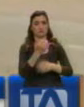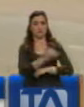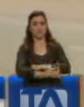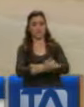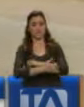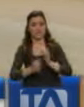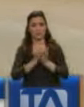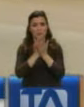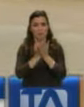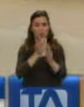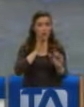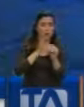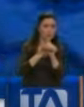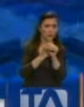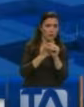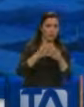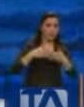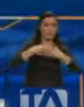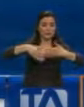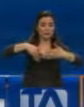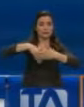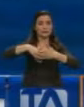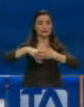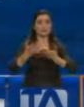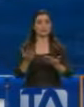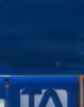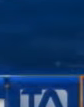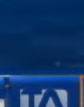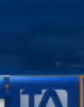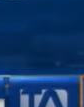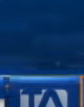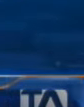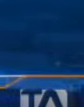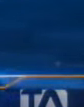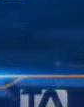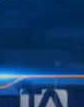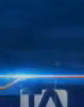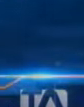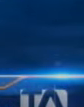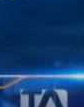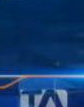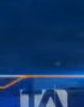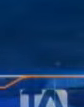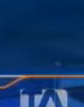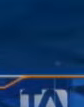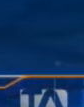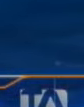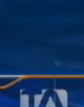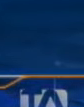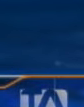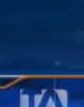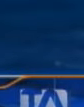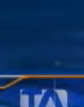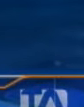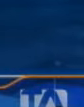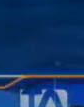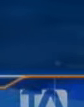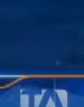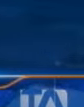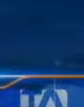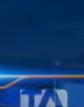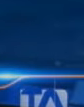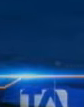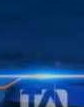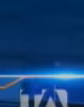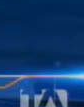de blindar sus fronteras. Ecuador no es la excepción, presente ya en 14 de las 24 provincias con cerca de 40 casos registrados